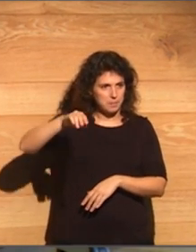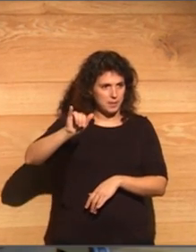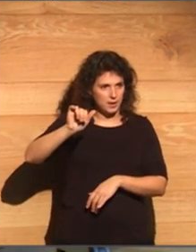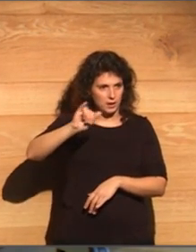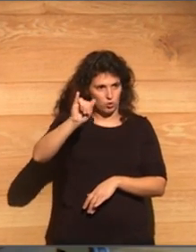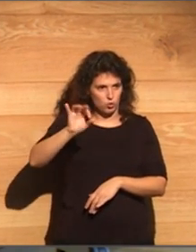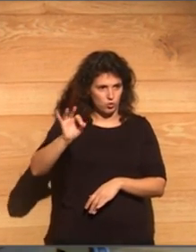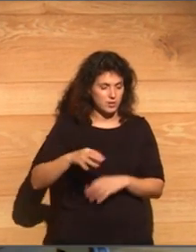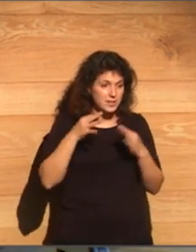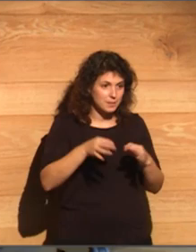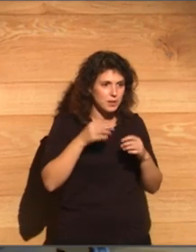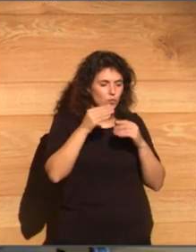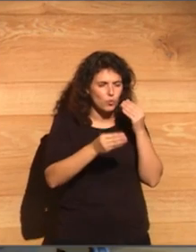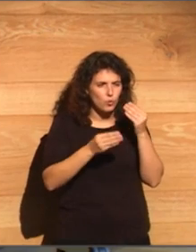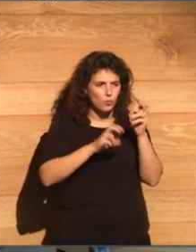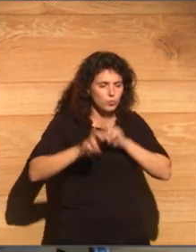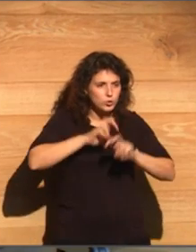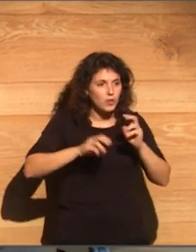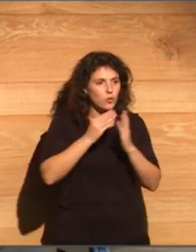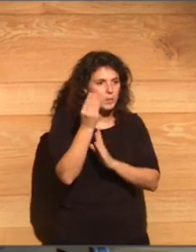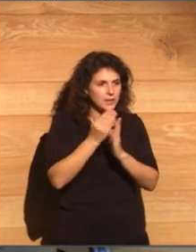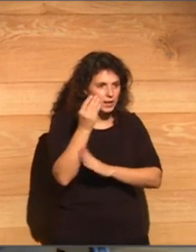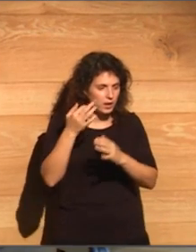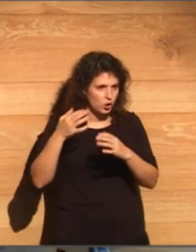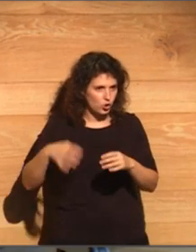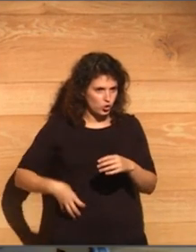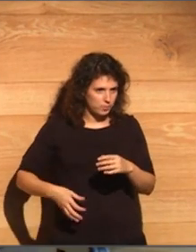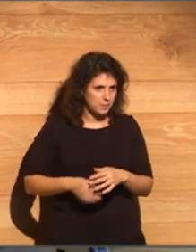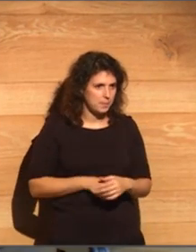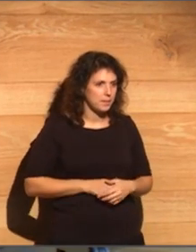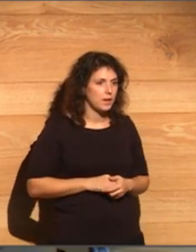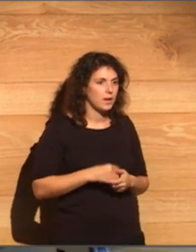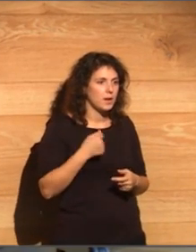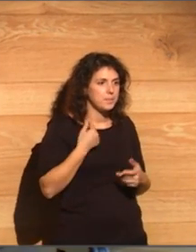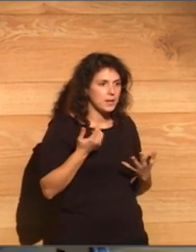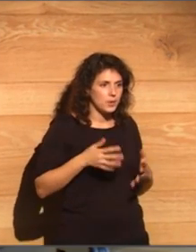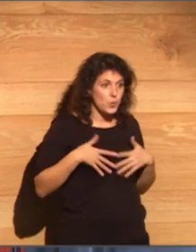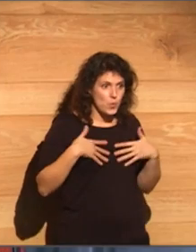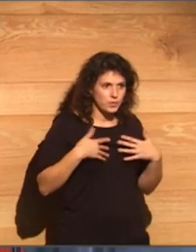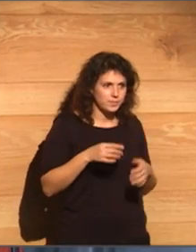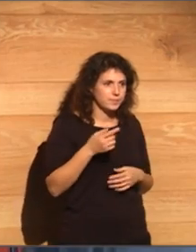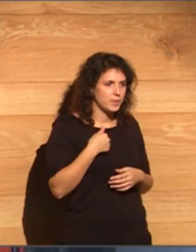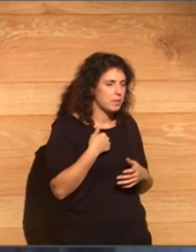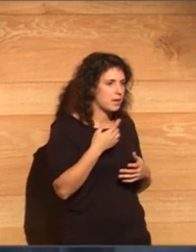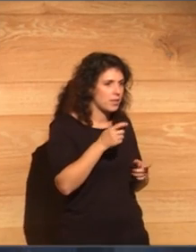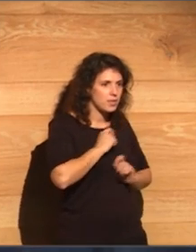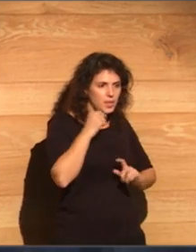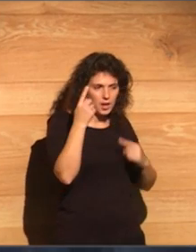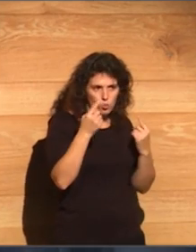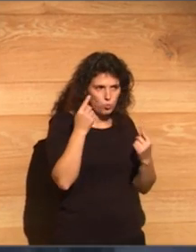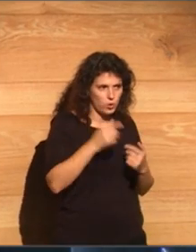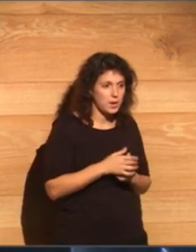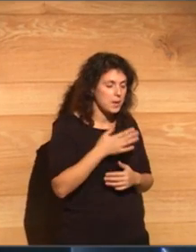material noble para vender. Siempre cosas interesantes. A mí personalmente me entusiasma Todos a la cárcel. A mí me vuelve loco también. Me gusta